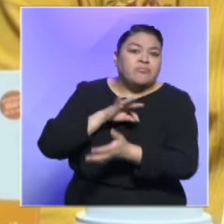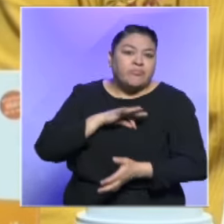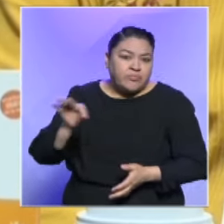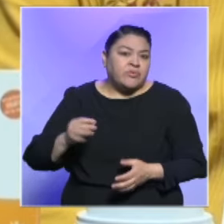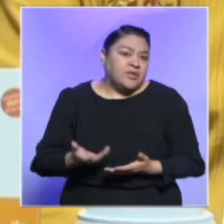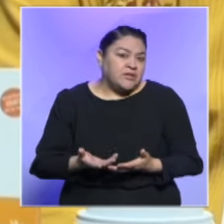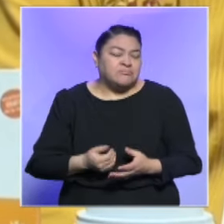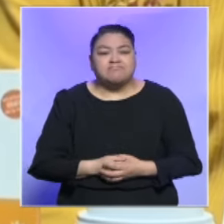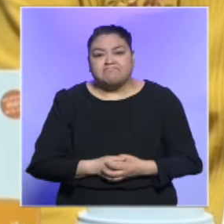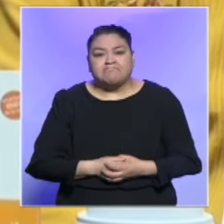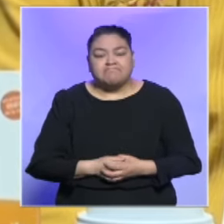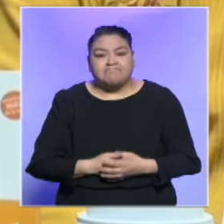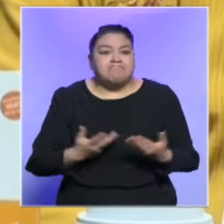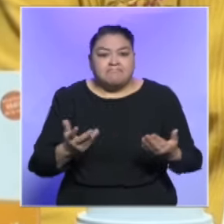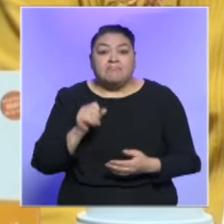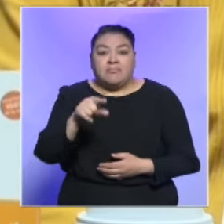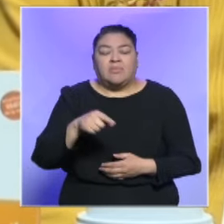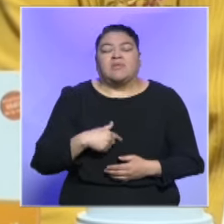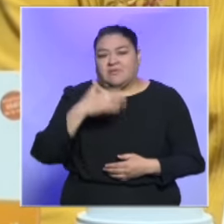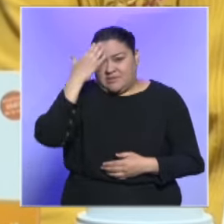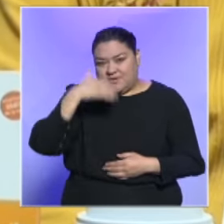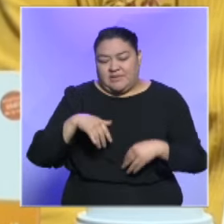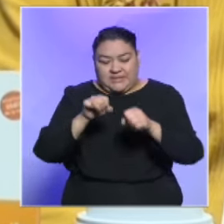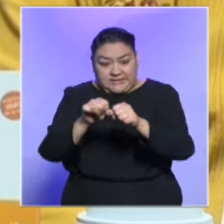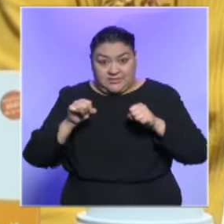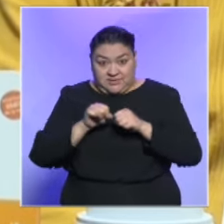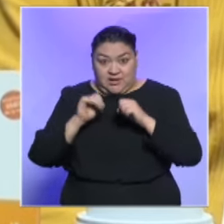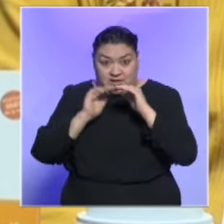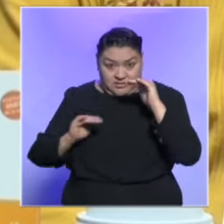Dicho de esta manera, creo que la Sala Superior ha